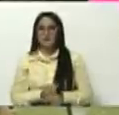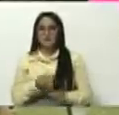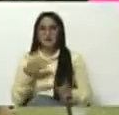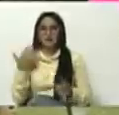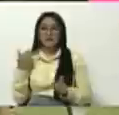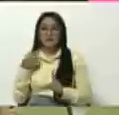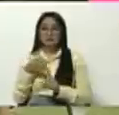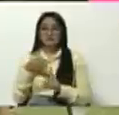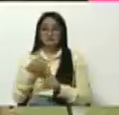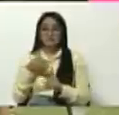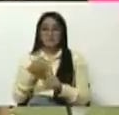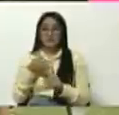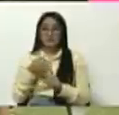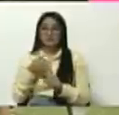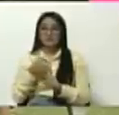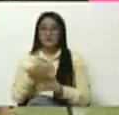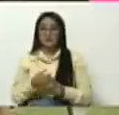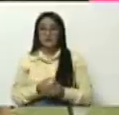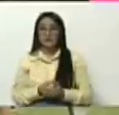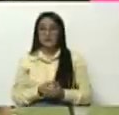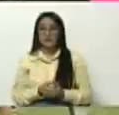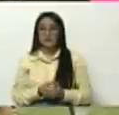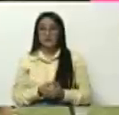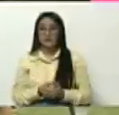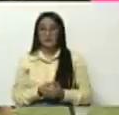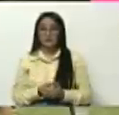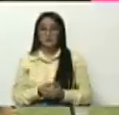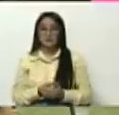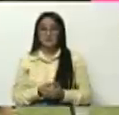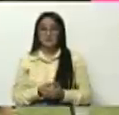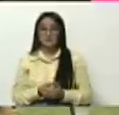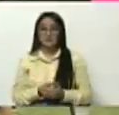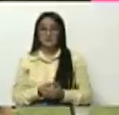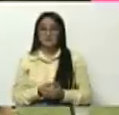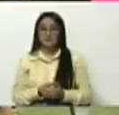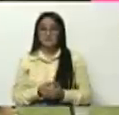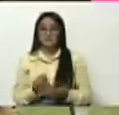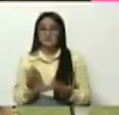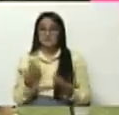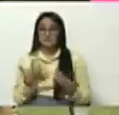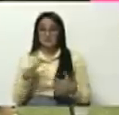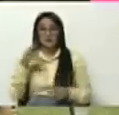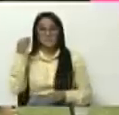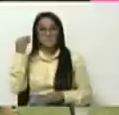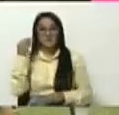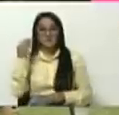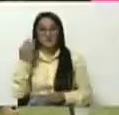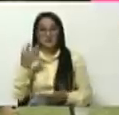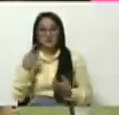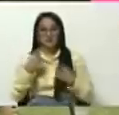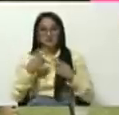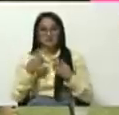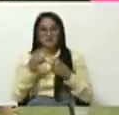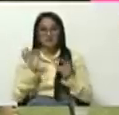perseguidos y perseguidas solo porque, bueno, creían en algo distinto.